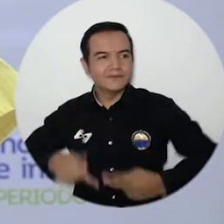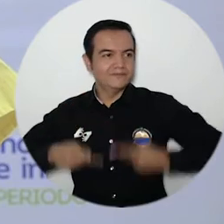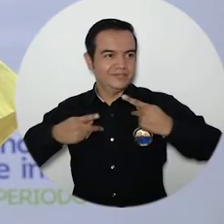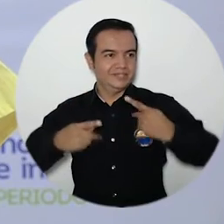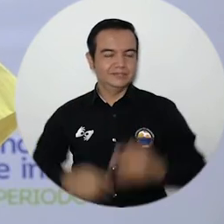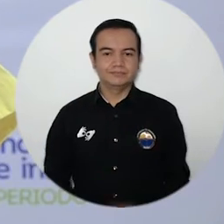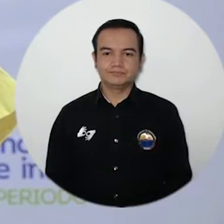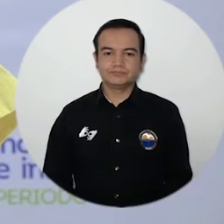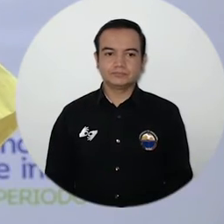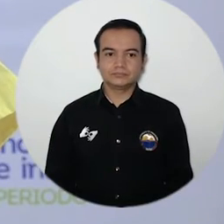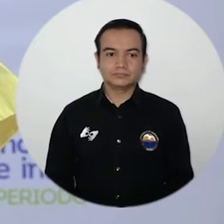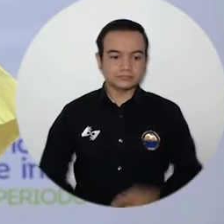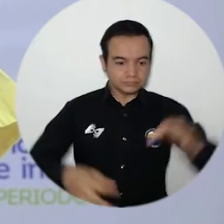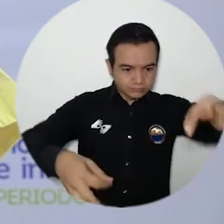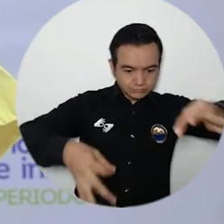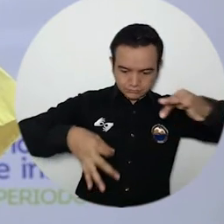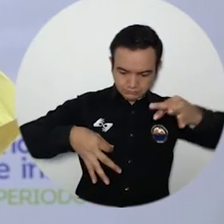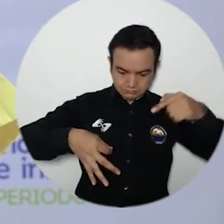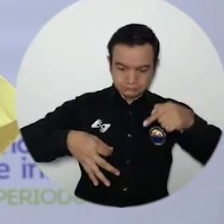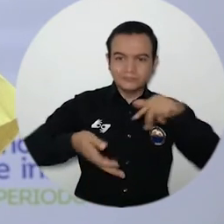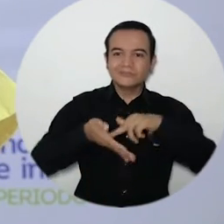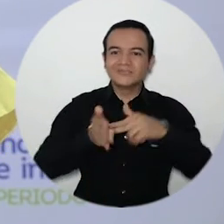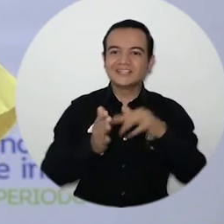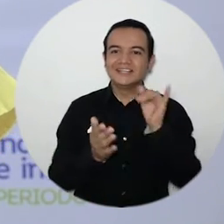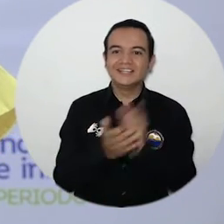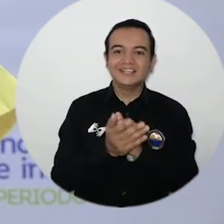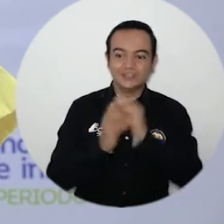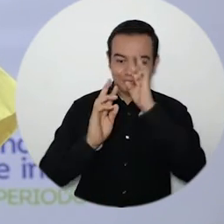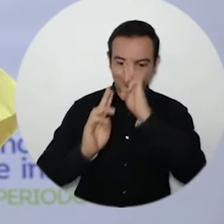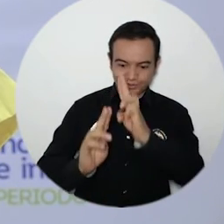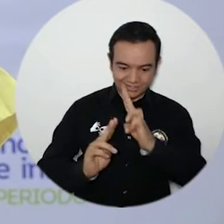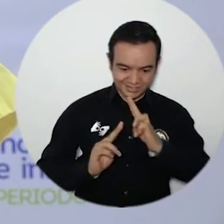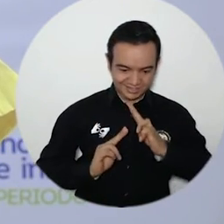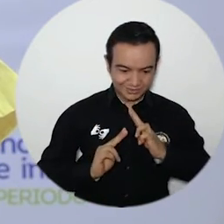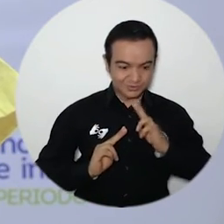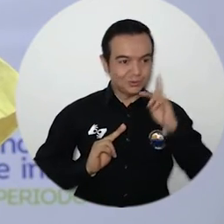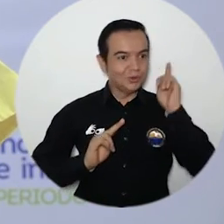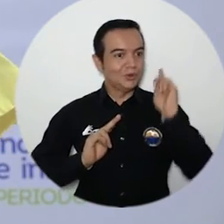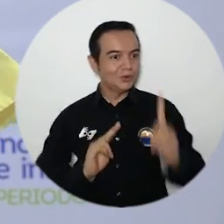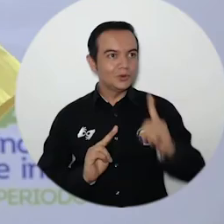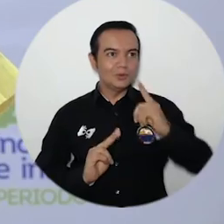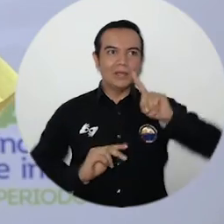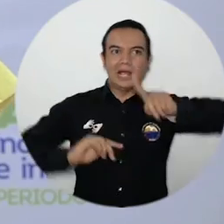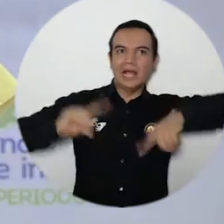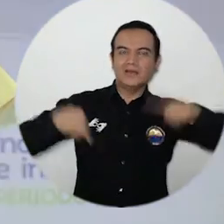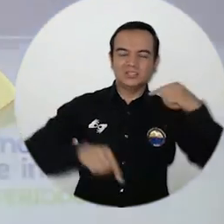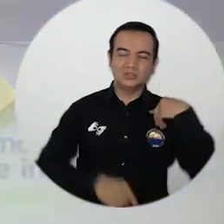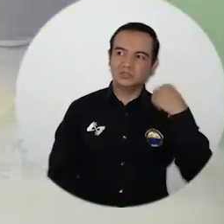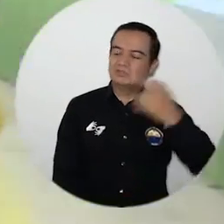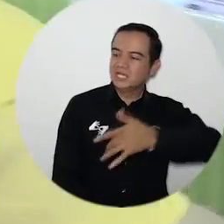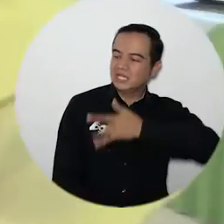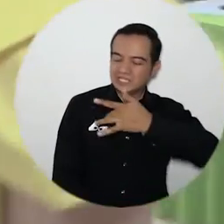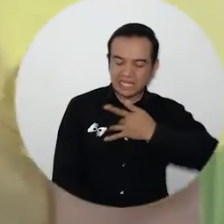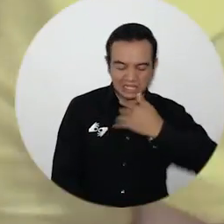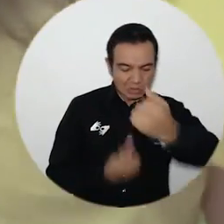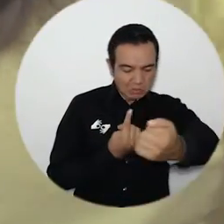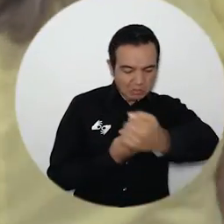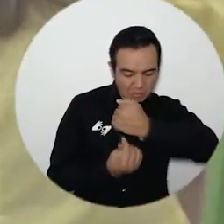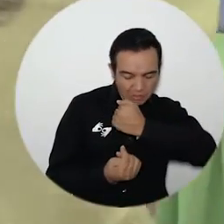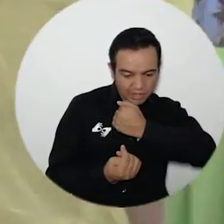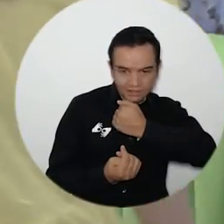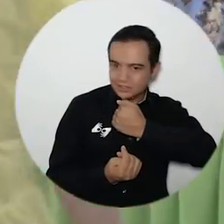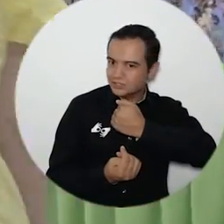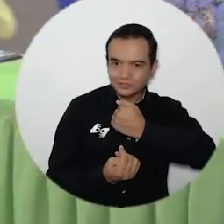es el valor del trabajo que hacemos a diario, que a veces pensamos que no lo ven, que no lo ve nadie y